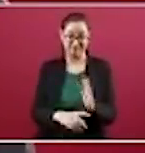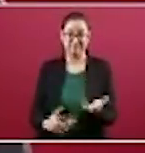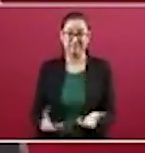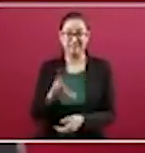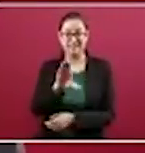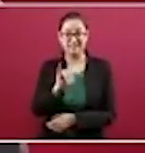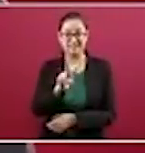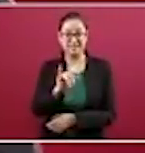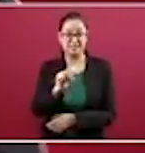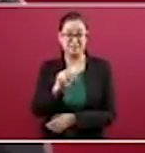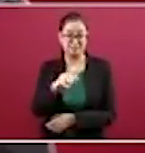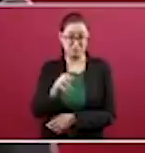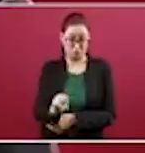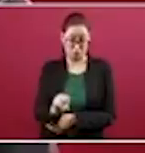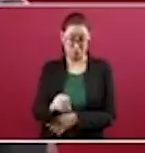en el civismo,